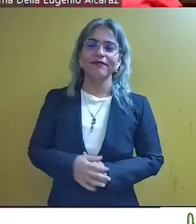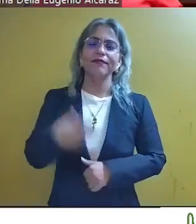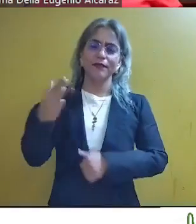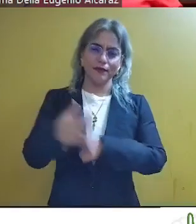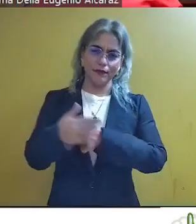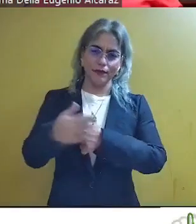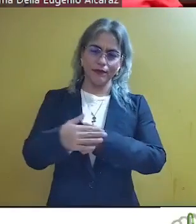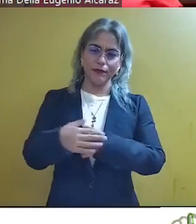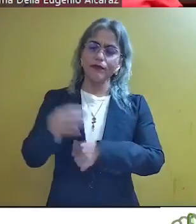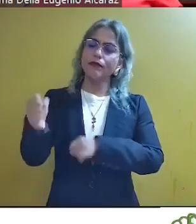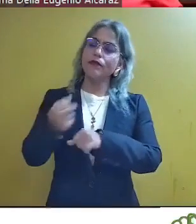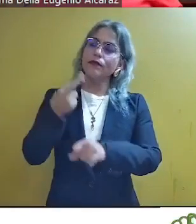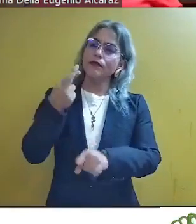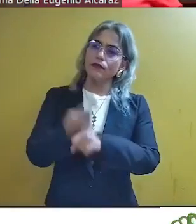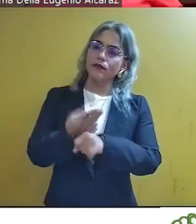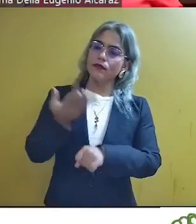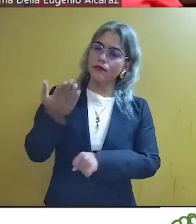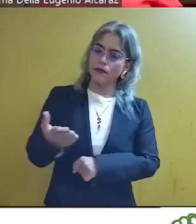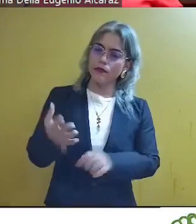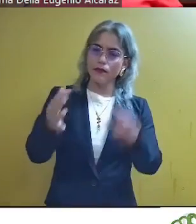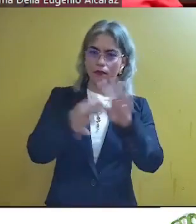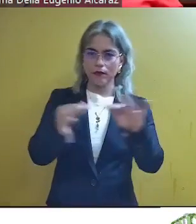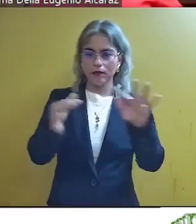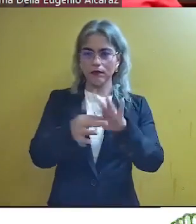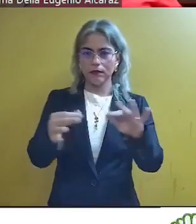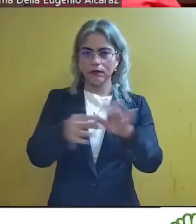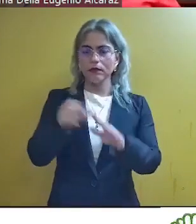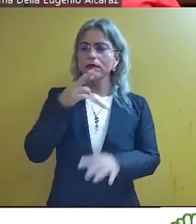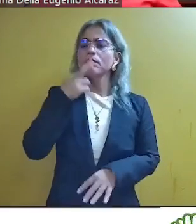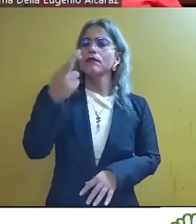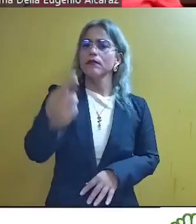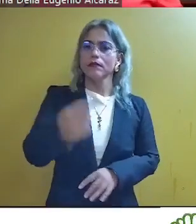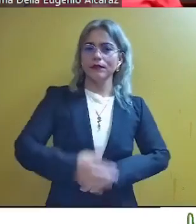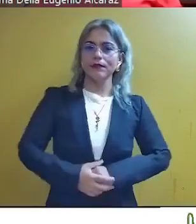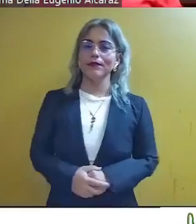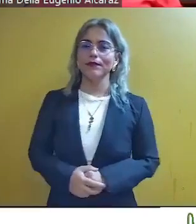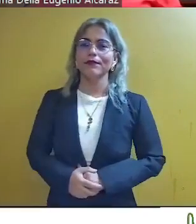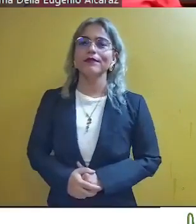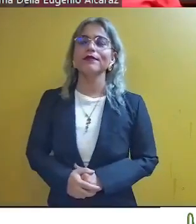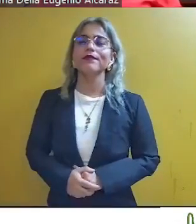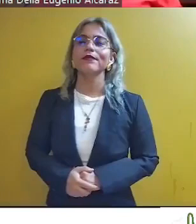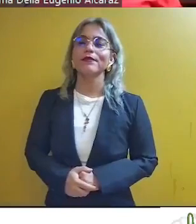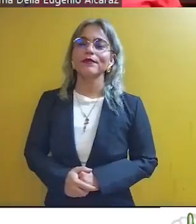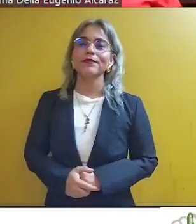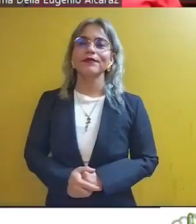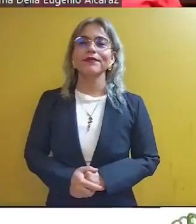solicito, secretario, nos apoye con la cuenta y los resolutivos del mismo.